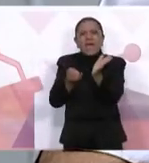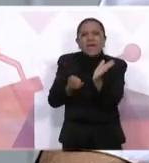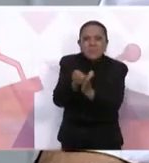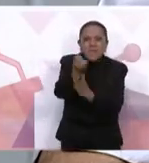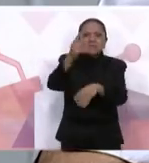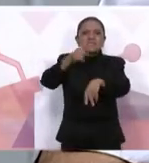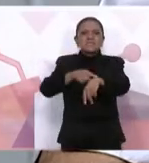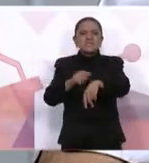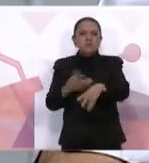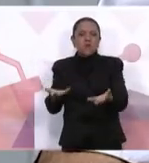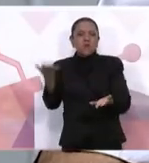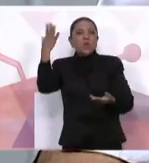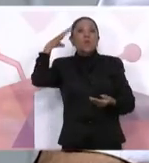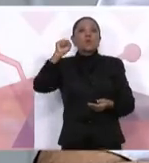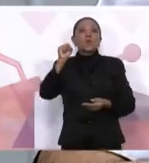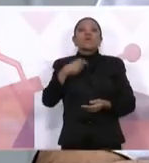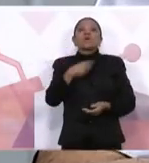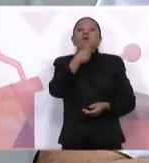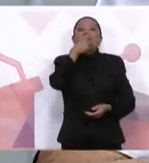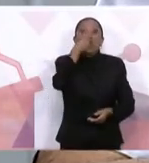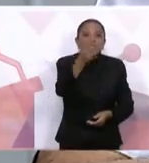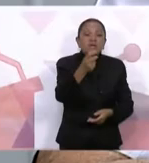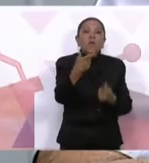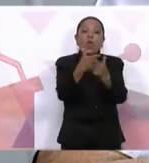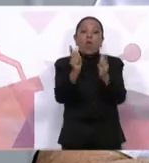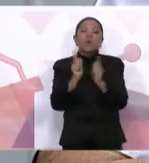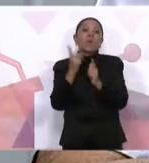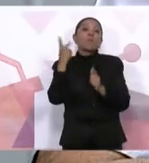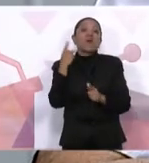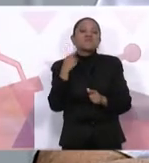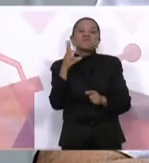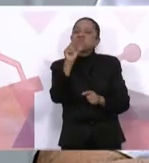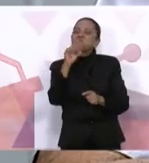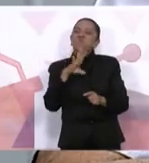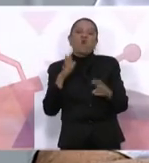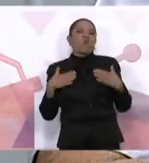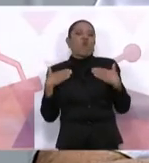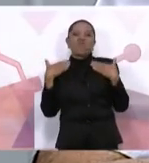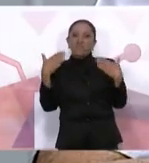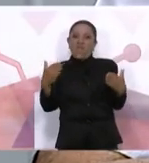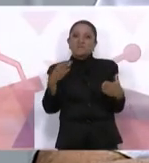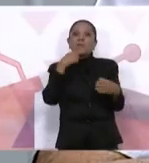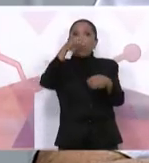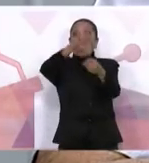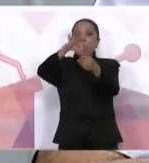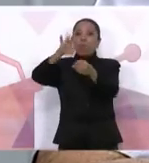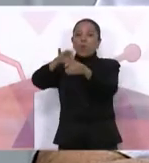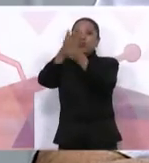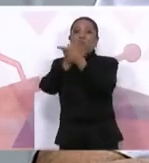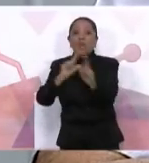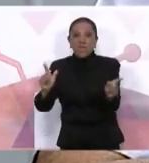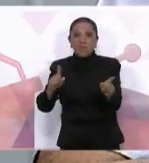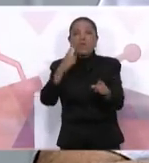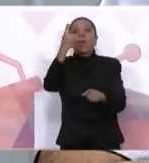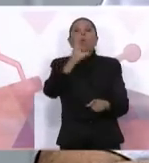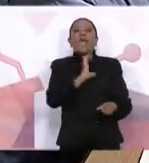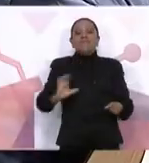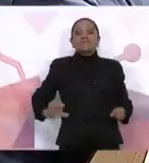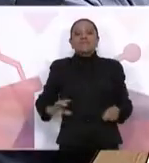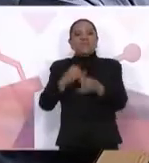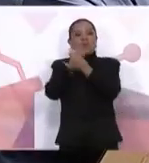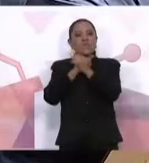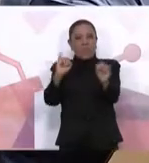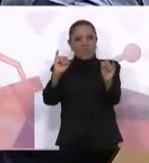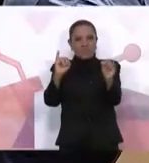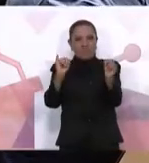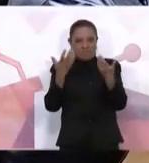les digo los partidos no son confiables el voto libre es por un candidato independiente gracias